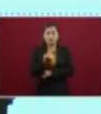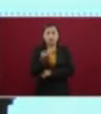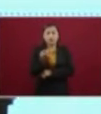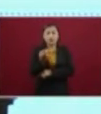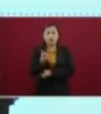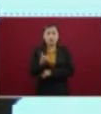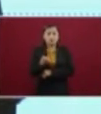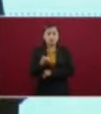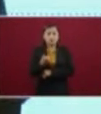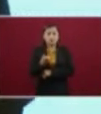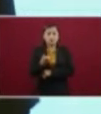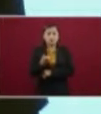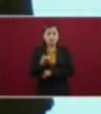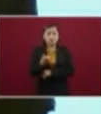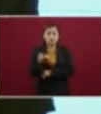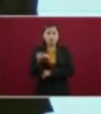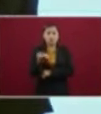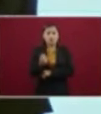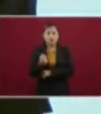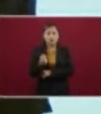en febrero 2,802 y en marzo